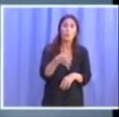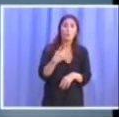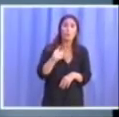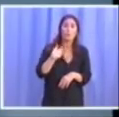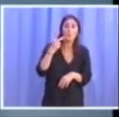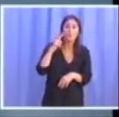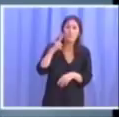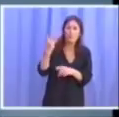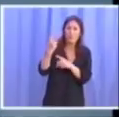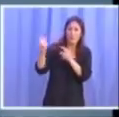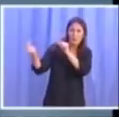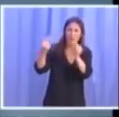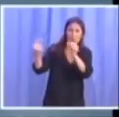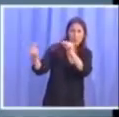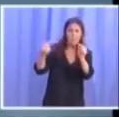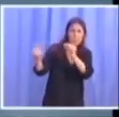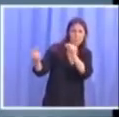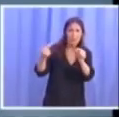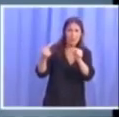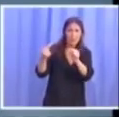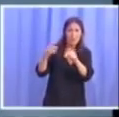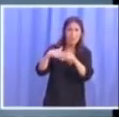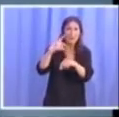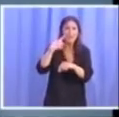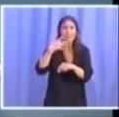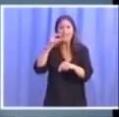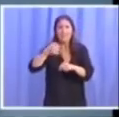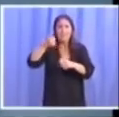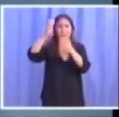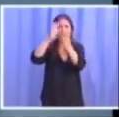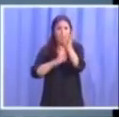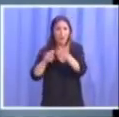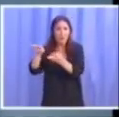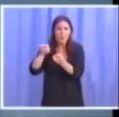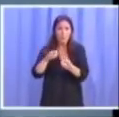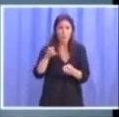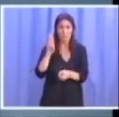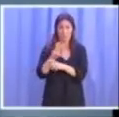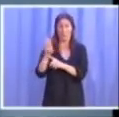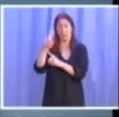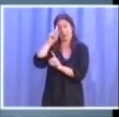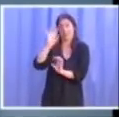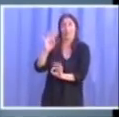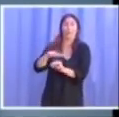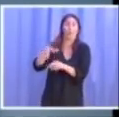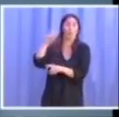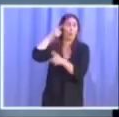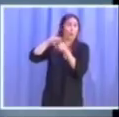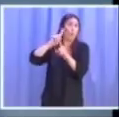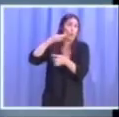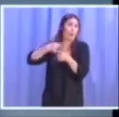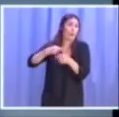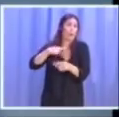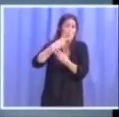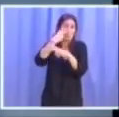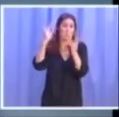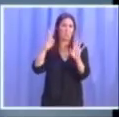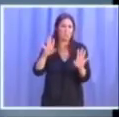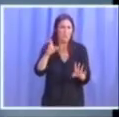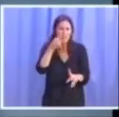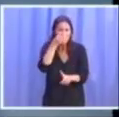discutir por a ver quién baja más los impuestos. Eso del PP lo podemos entender porque no cree en lo público. Pero del